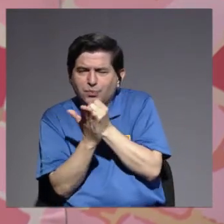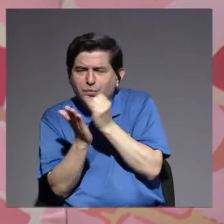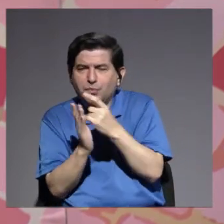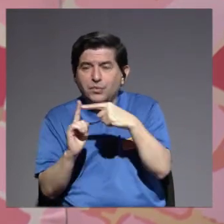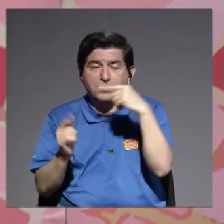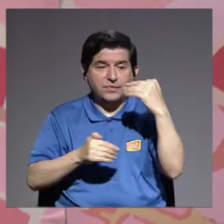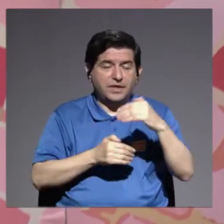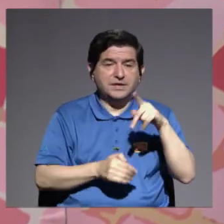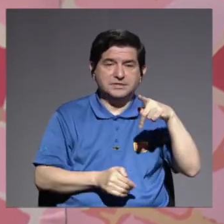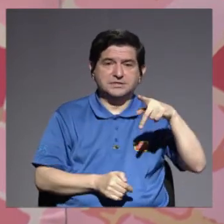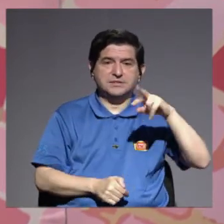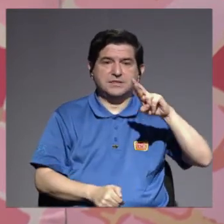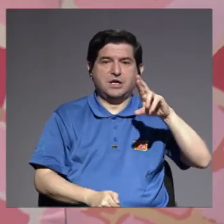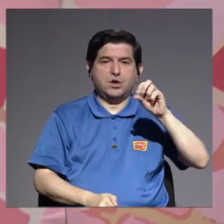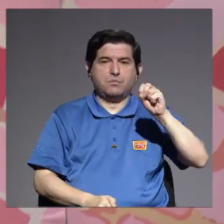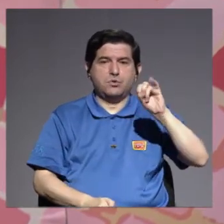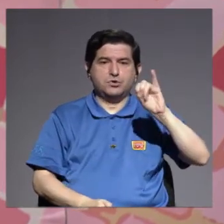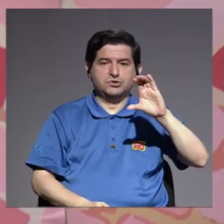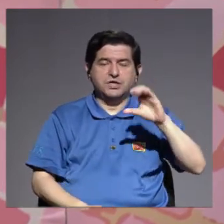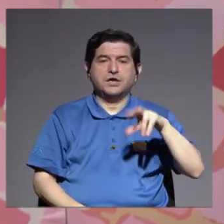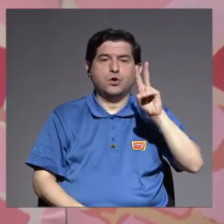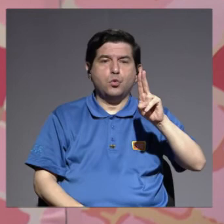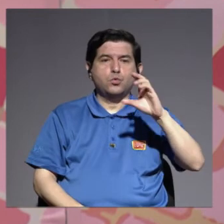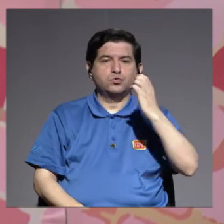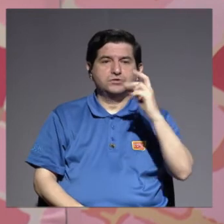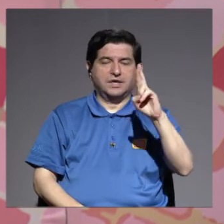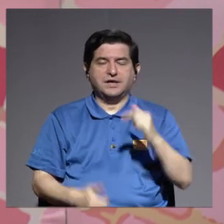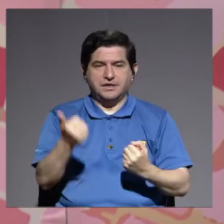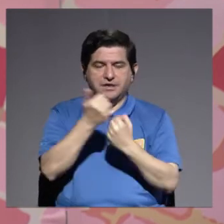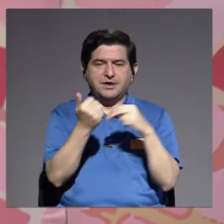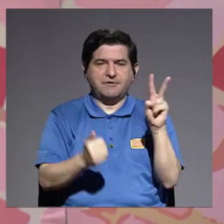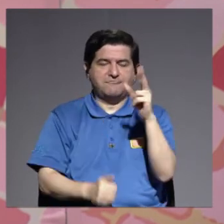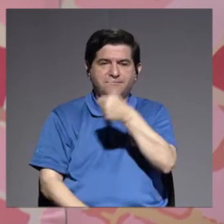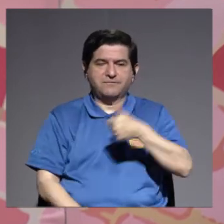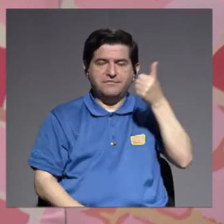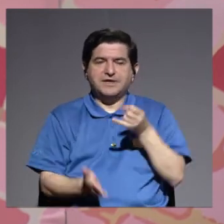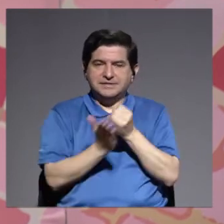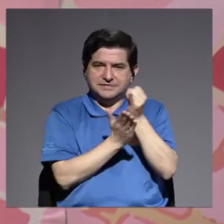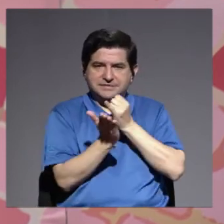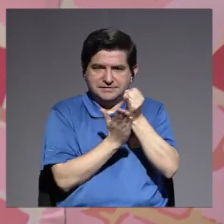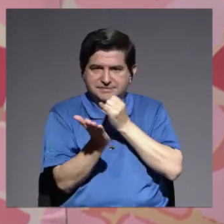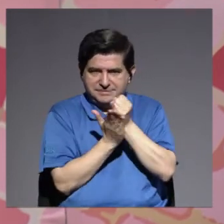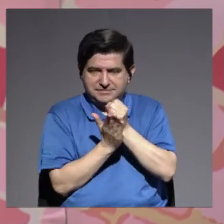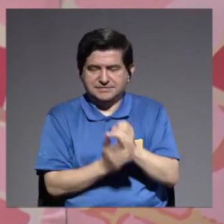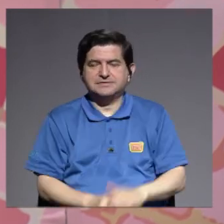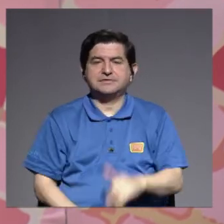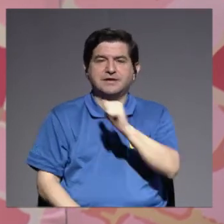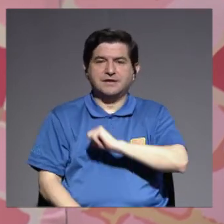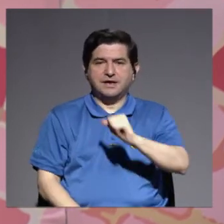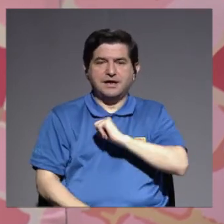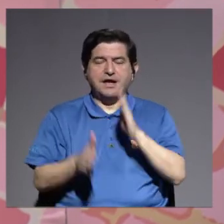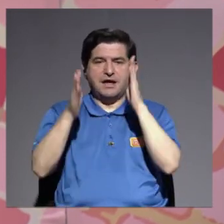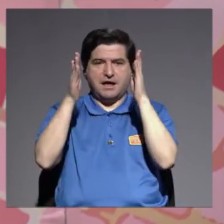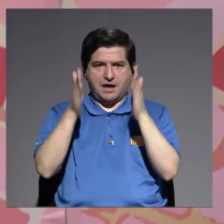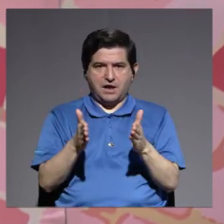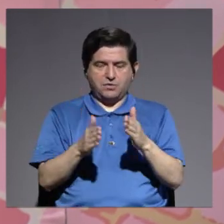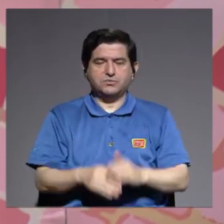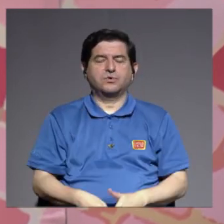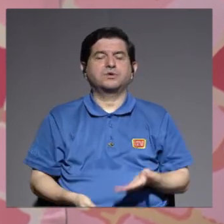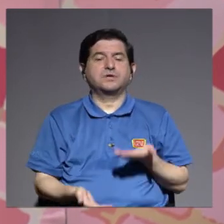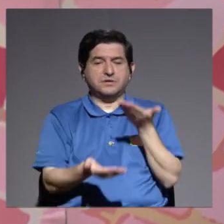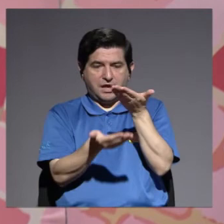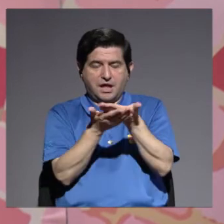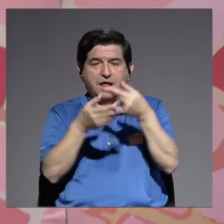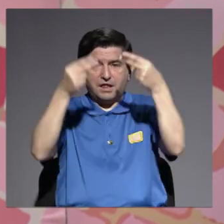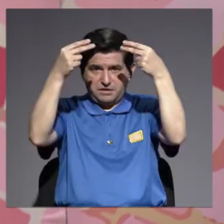desde el PROSIC, desde la Universidad de Costa Rica, con el apoyo de la Vicerrectoría de Investigación. Las autoridades ofrecen